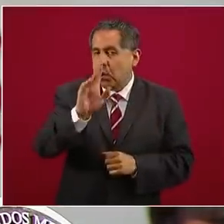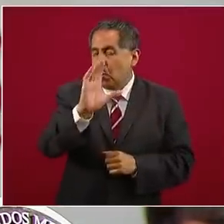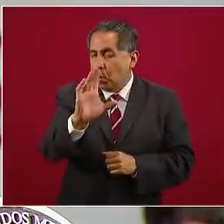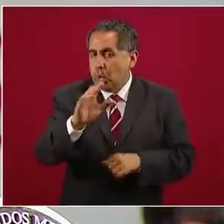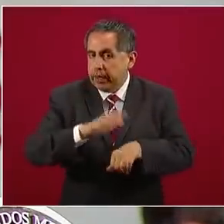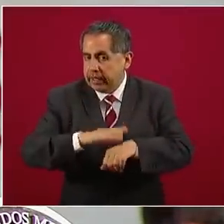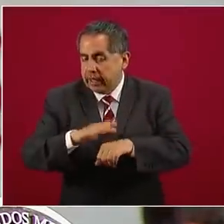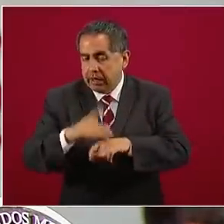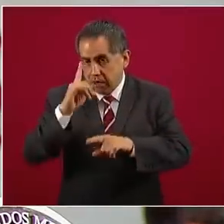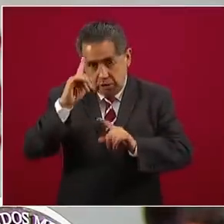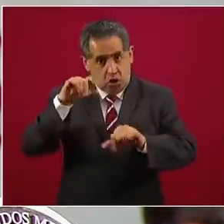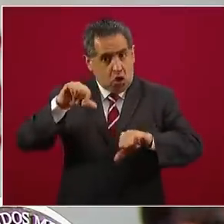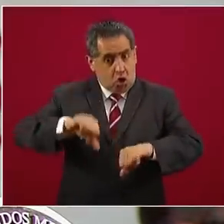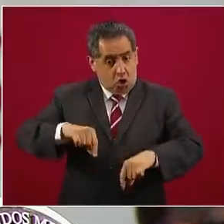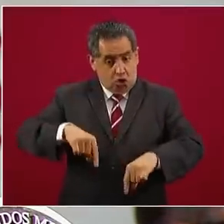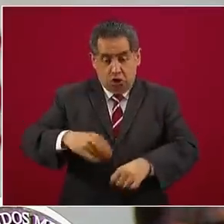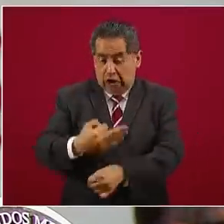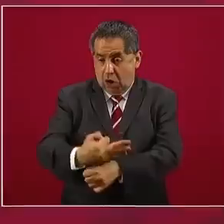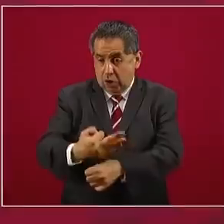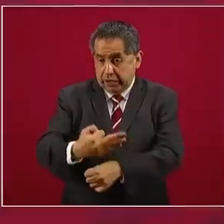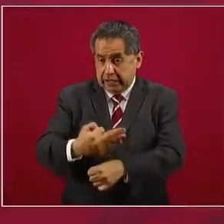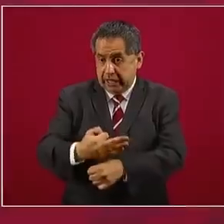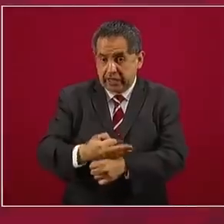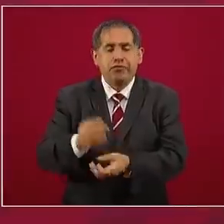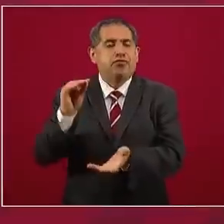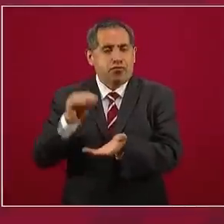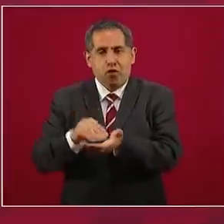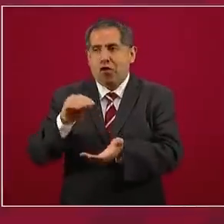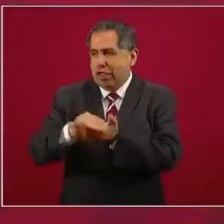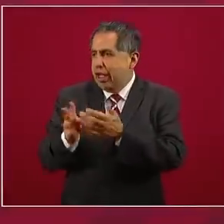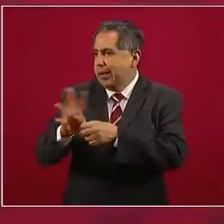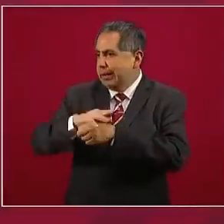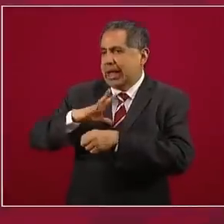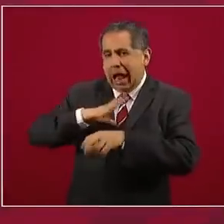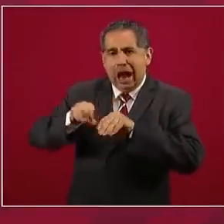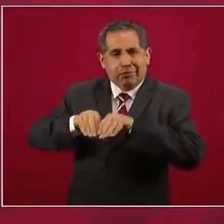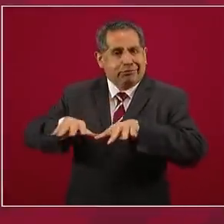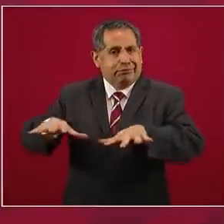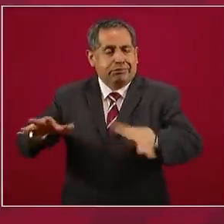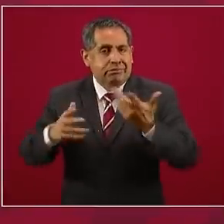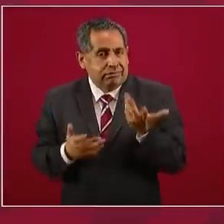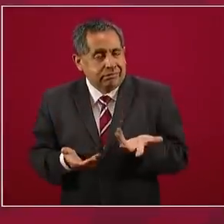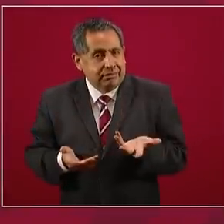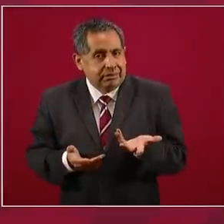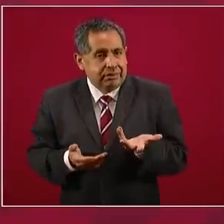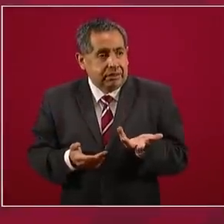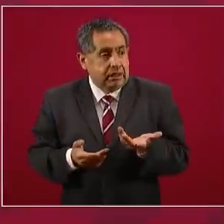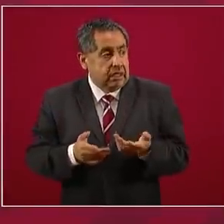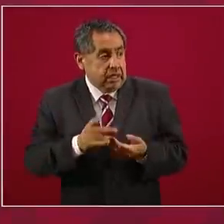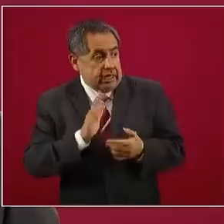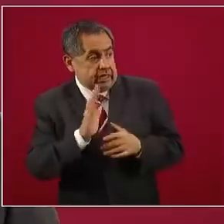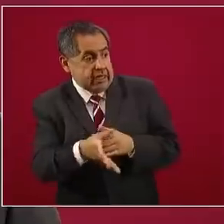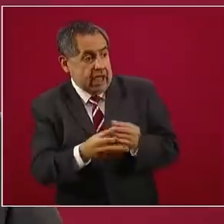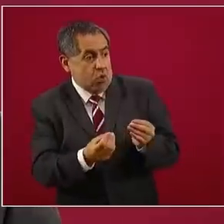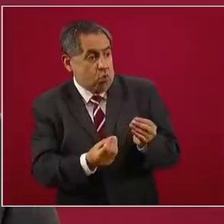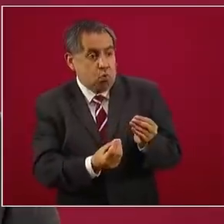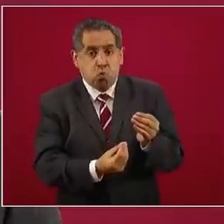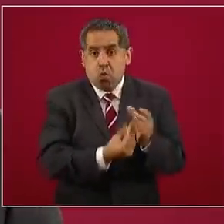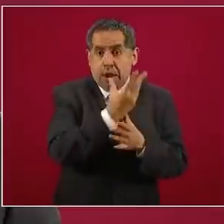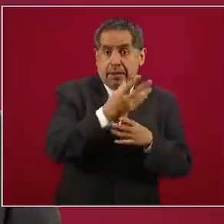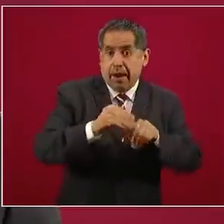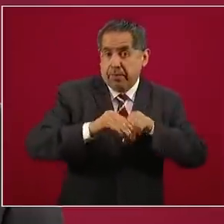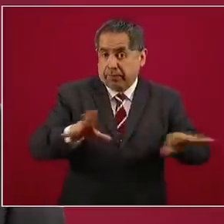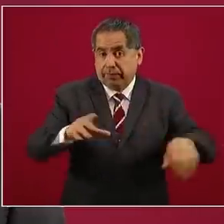vista que hoy la epidemia no se ha acabado. De aquí a que tengamos vacuna, tenemos